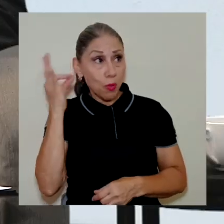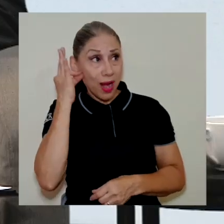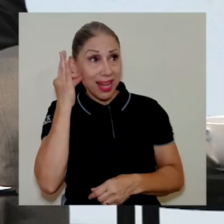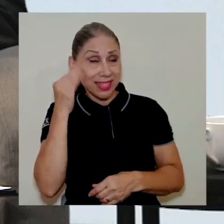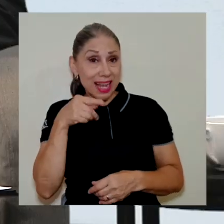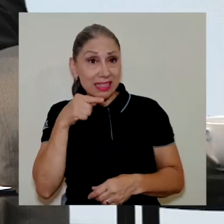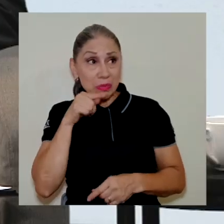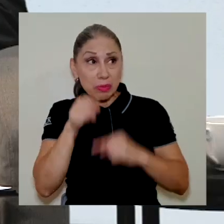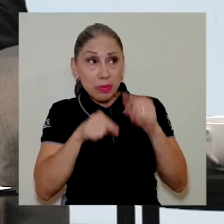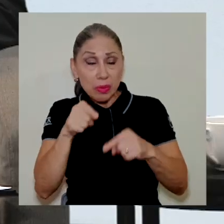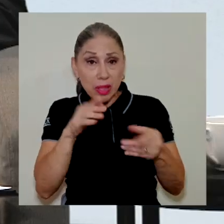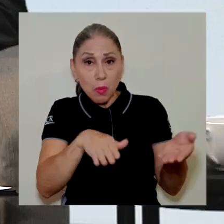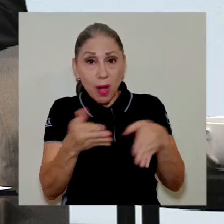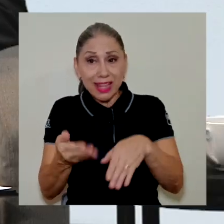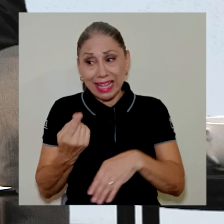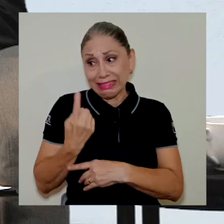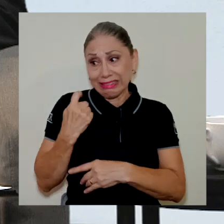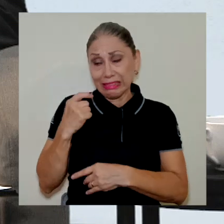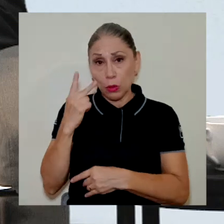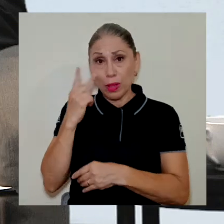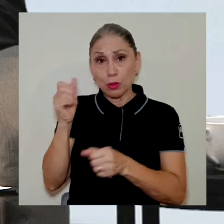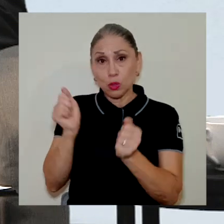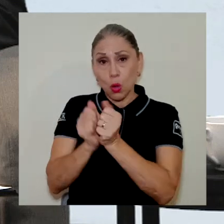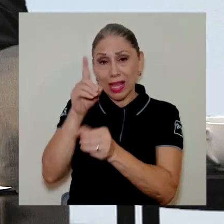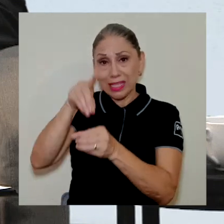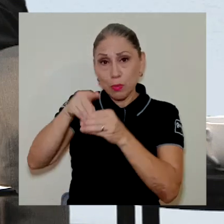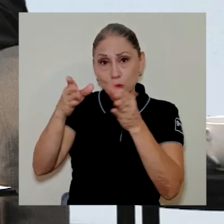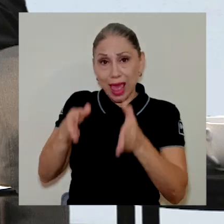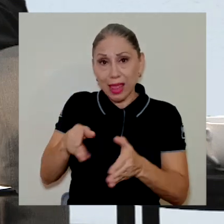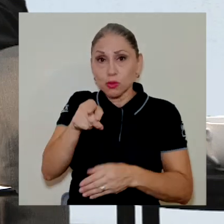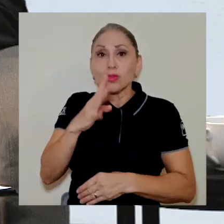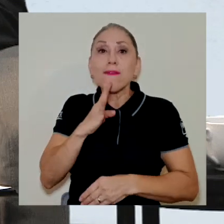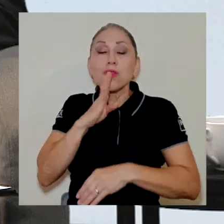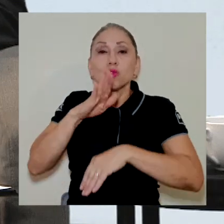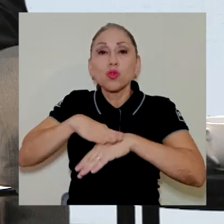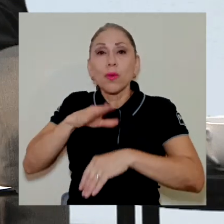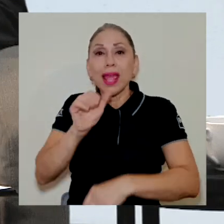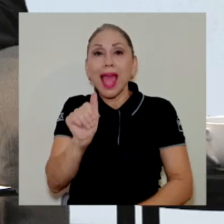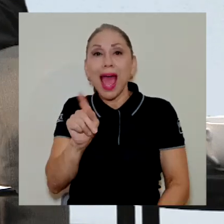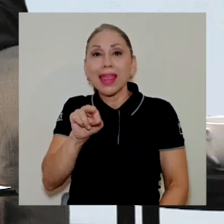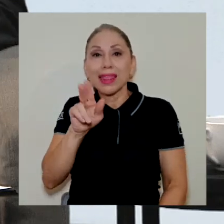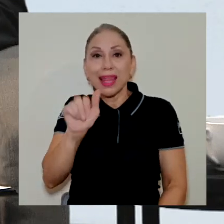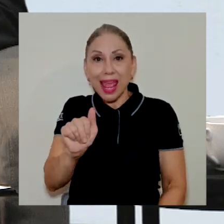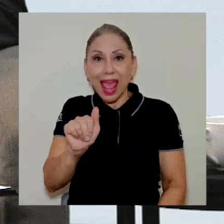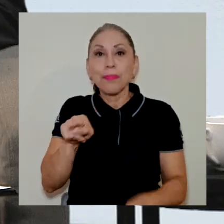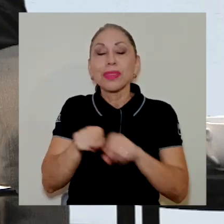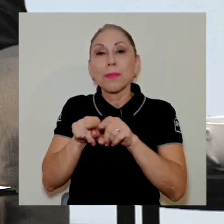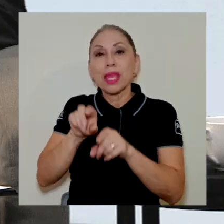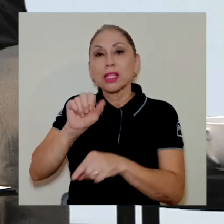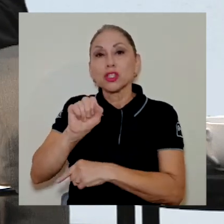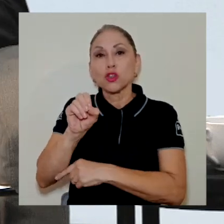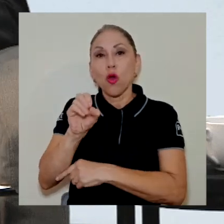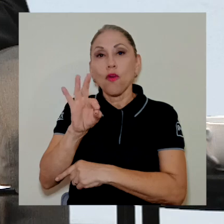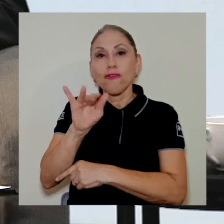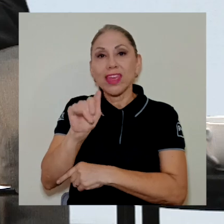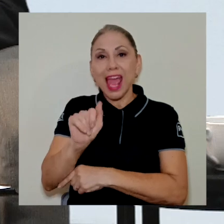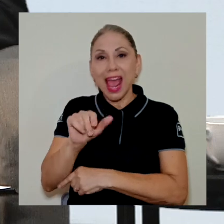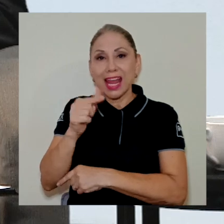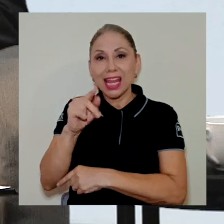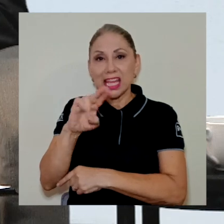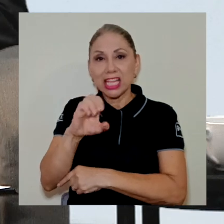muerte. Recientemente lo vimos con las diputadas, ya se mencionó a Andrea, Sofía Guillén,